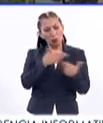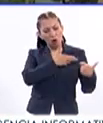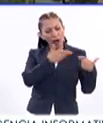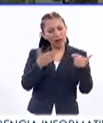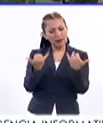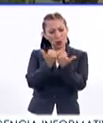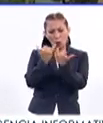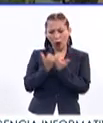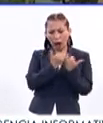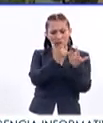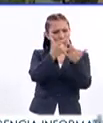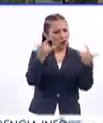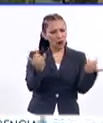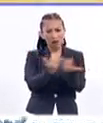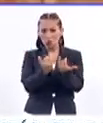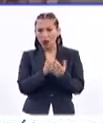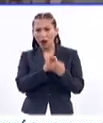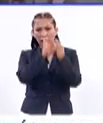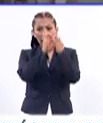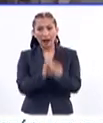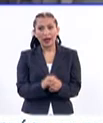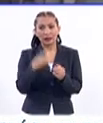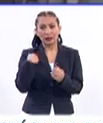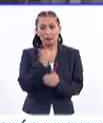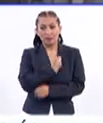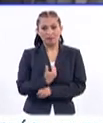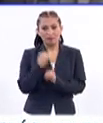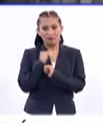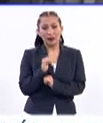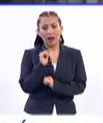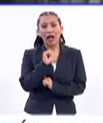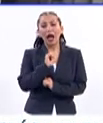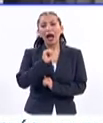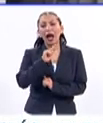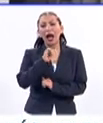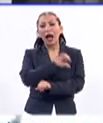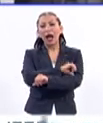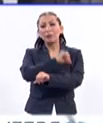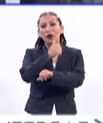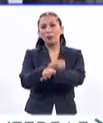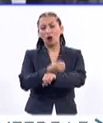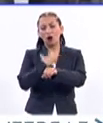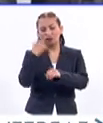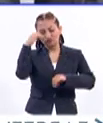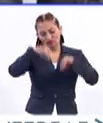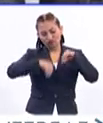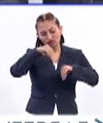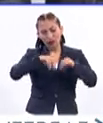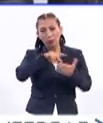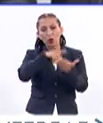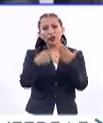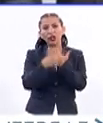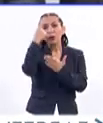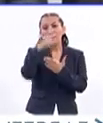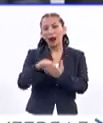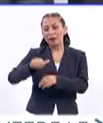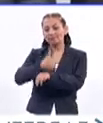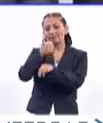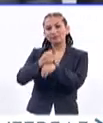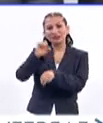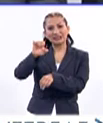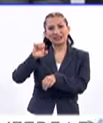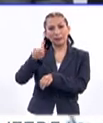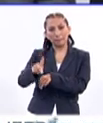herencia común, una historia compartida. Bajo la presidencia de Álvaro Obregón concibió el proyecto para la creación de la Secretaría de Educación